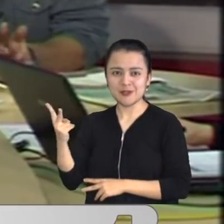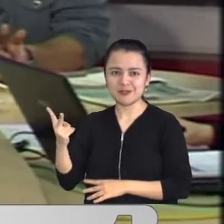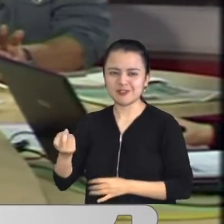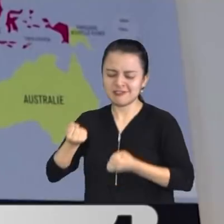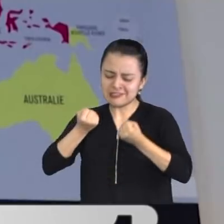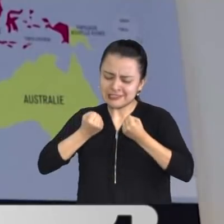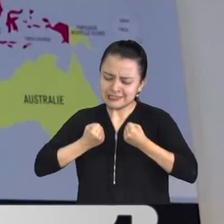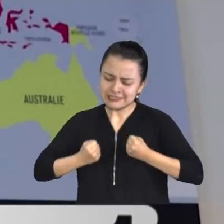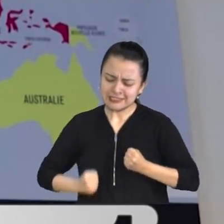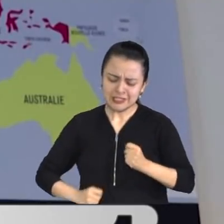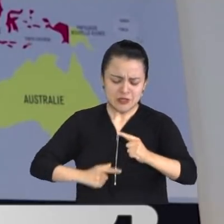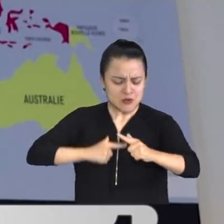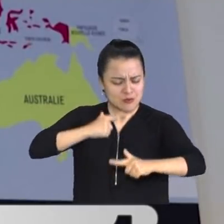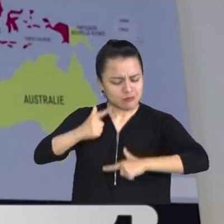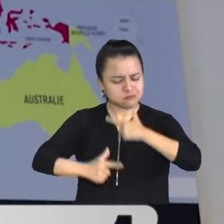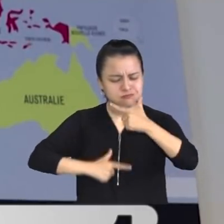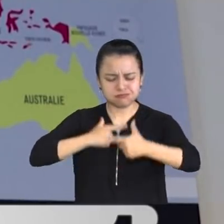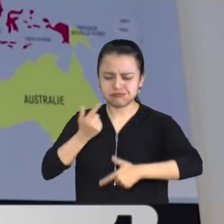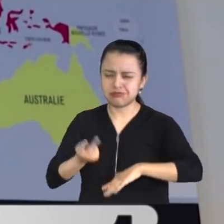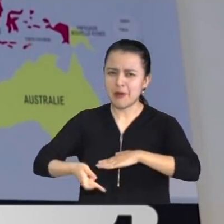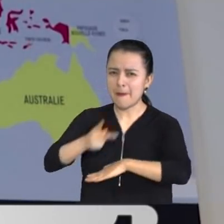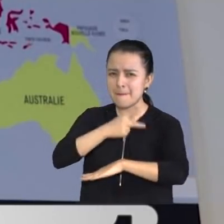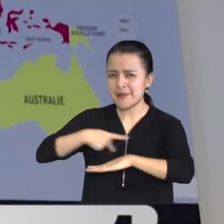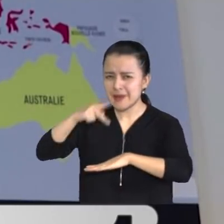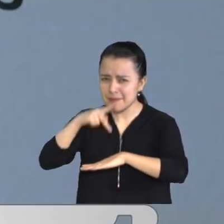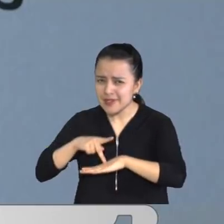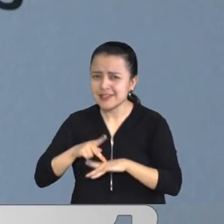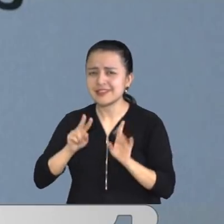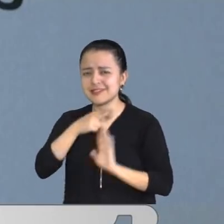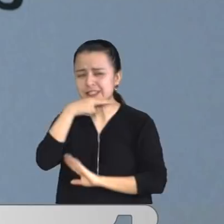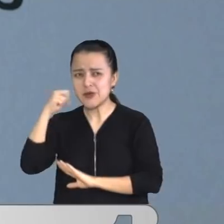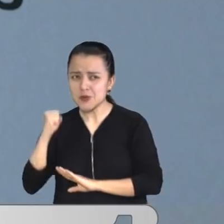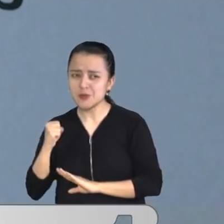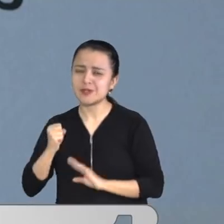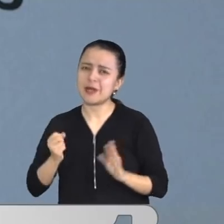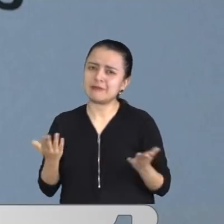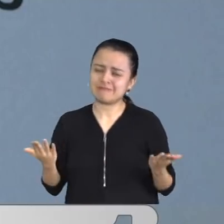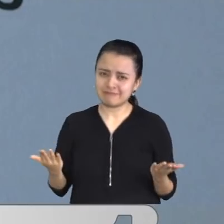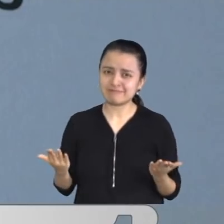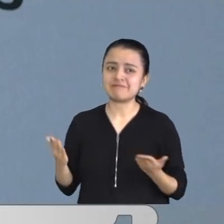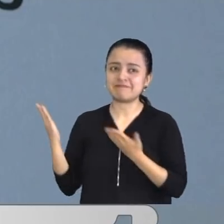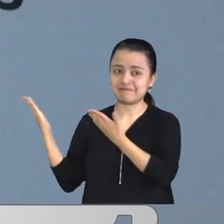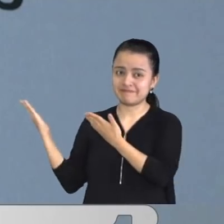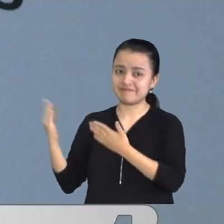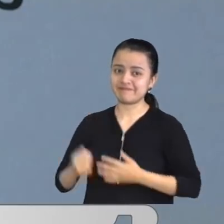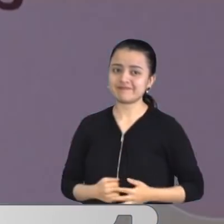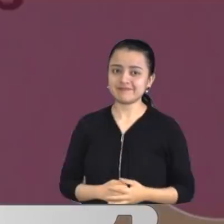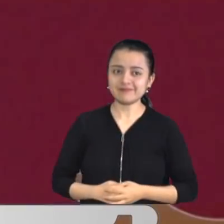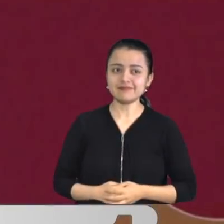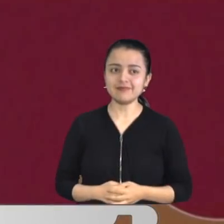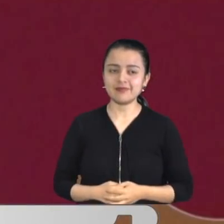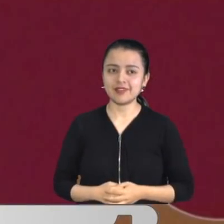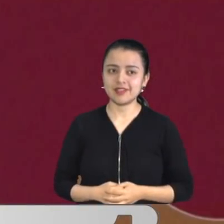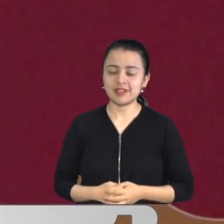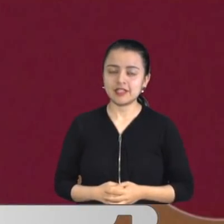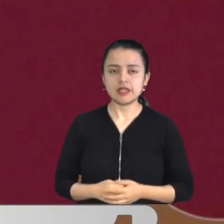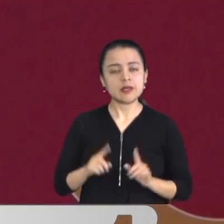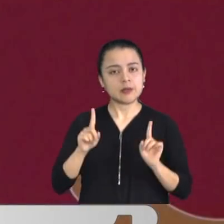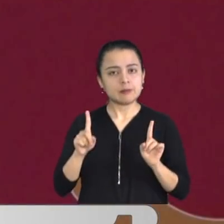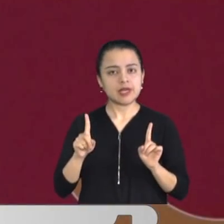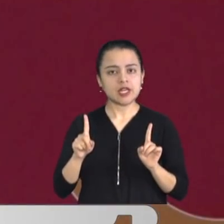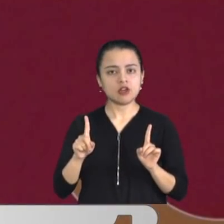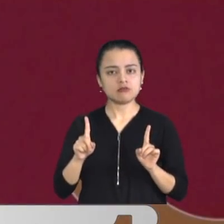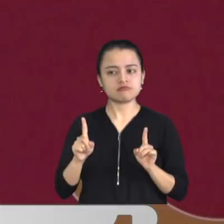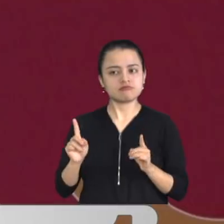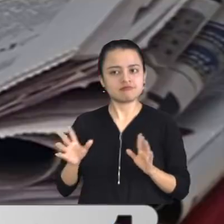de expresión en Filipinas y Rusia. El jurado reconoció sus luchas valientes tanto en Filipinas como en Rusia, pero también los describió como